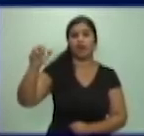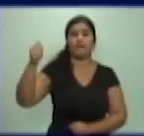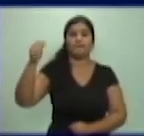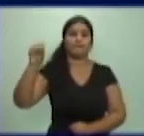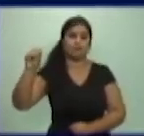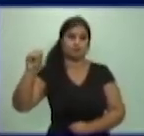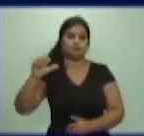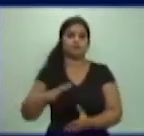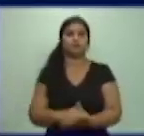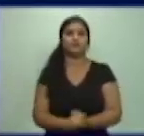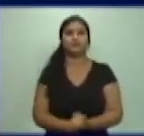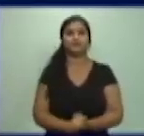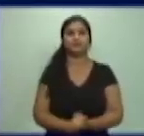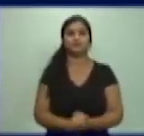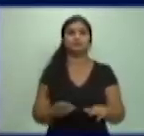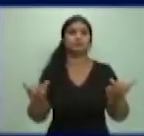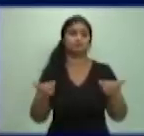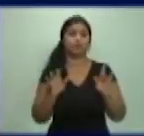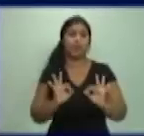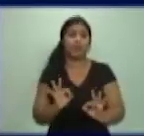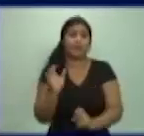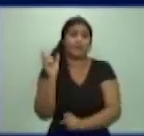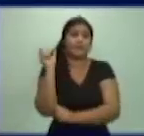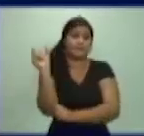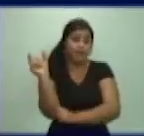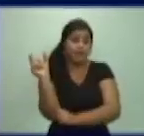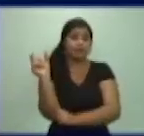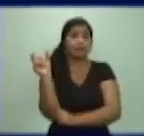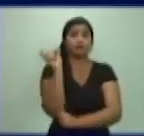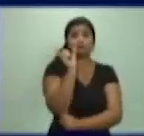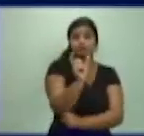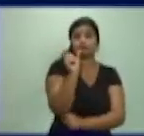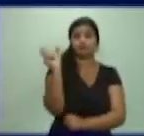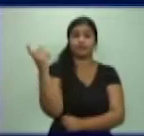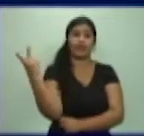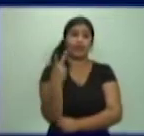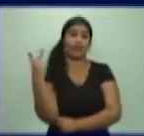por supuesto, esas palabras y sintagmas al relacionarse